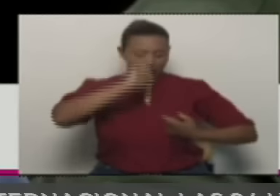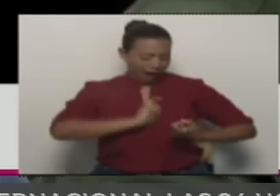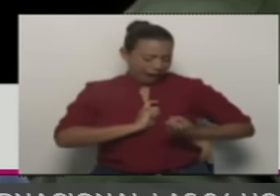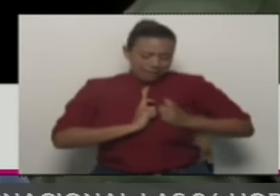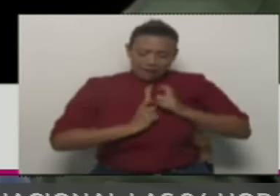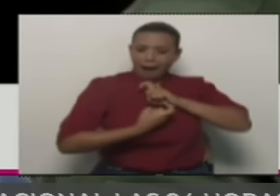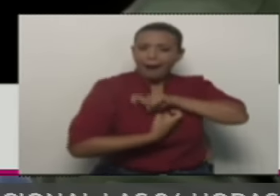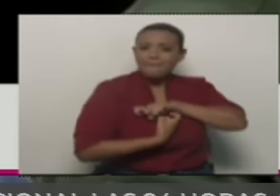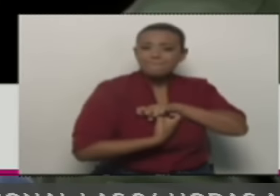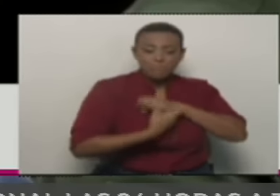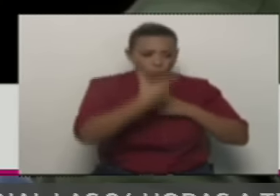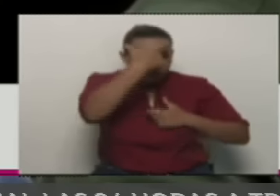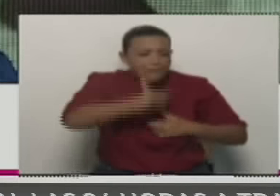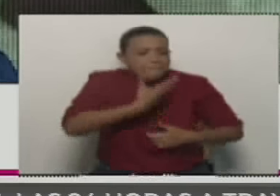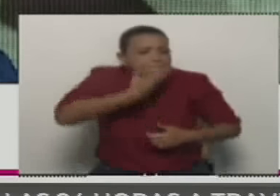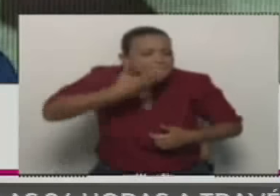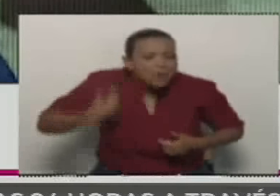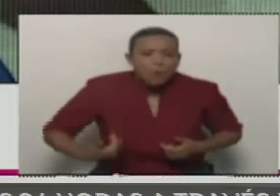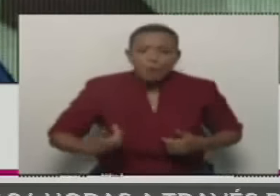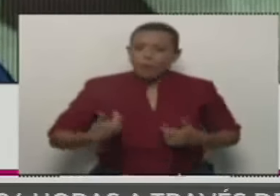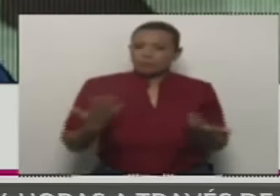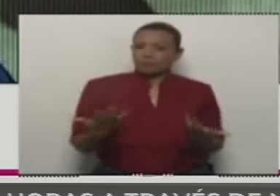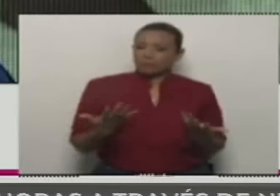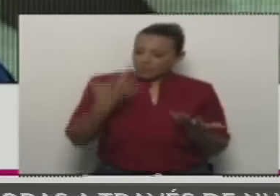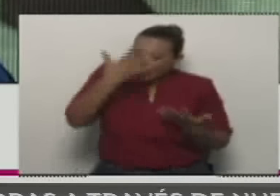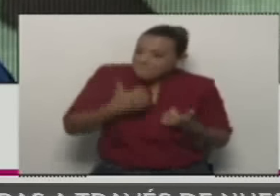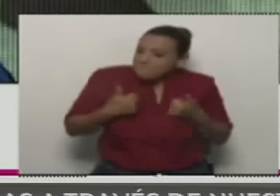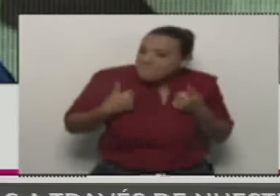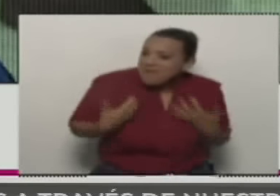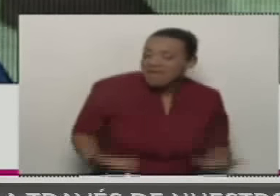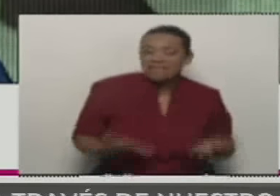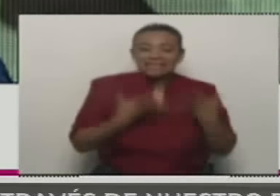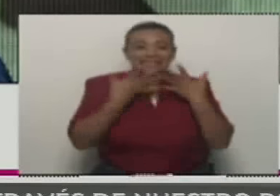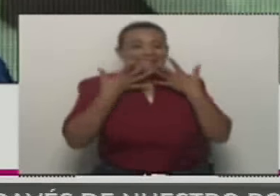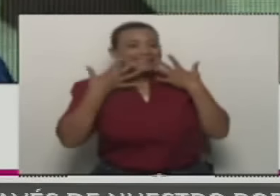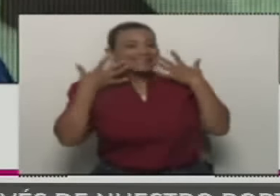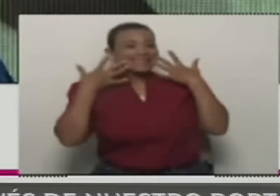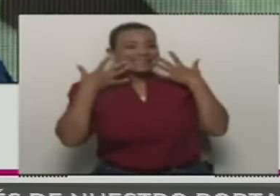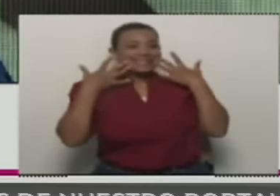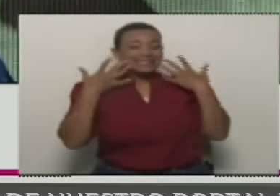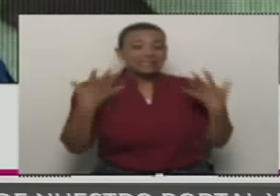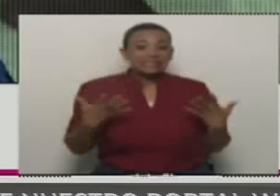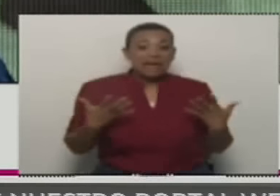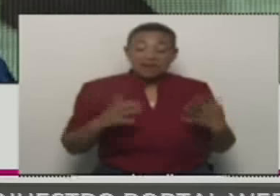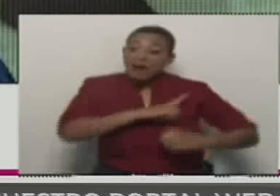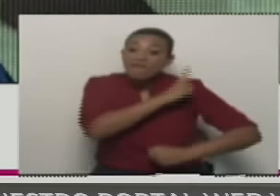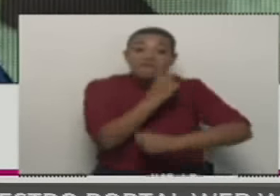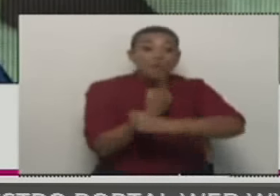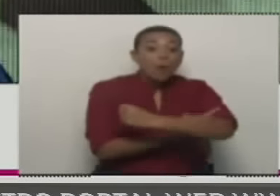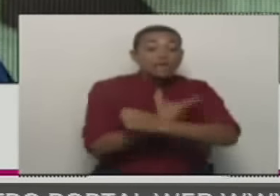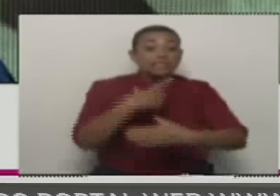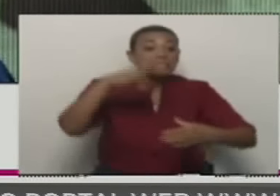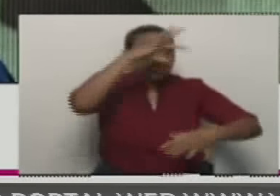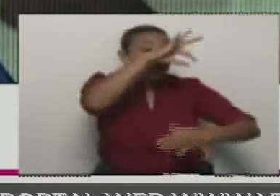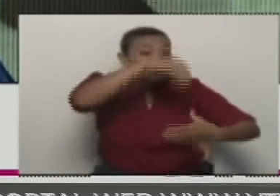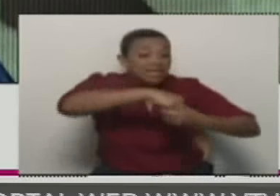te hace otro, otra persona. Pero es la fuerza más grande que existe en una sociedad.